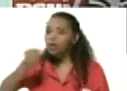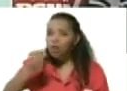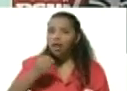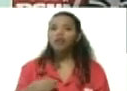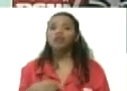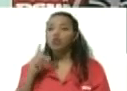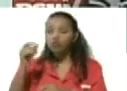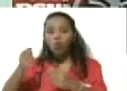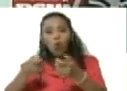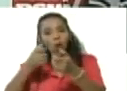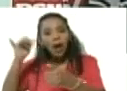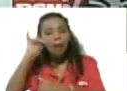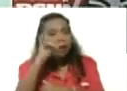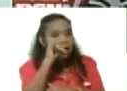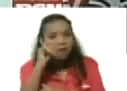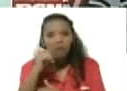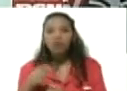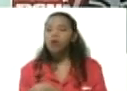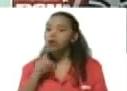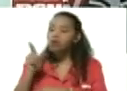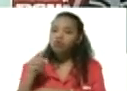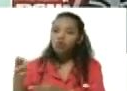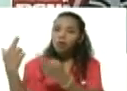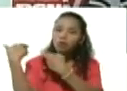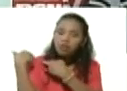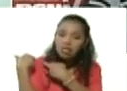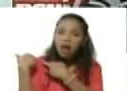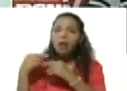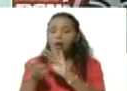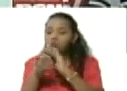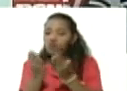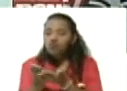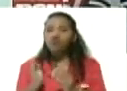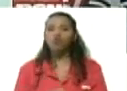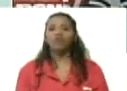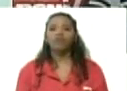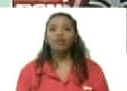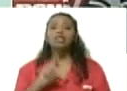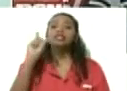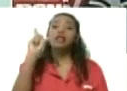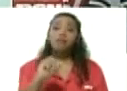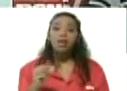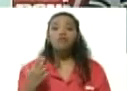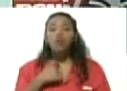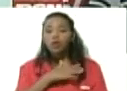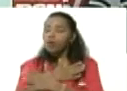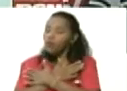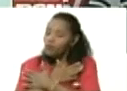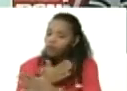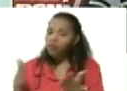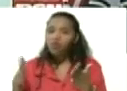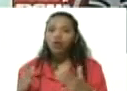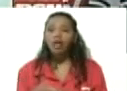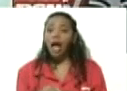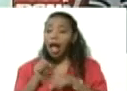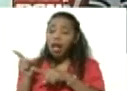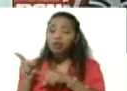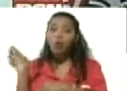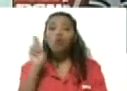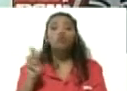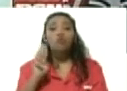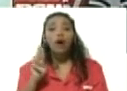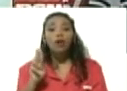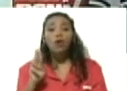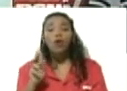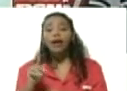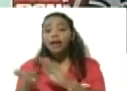sus camarógrafos, con sus corresponsales en el mundo, y también nuestra solidaridad con aquellos usuarios y usuarias